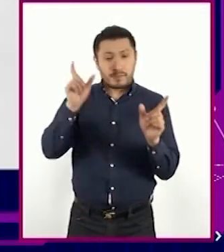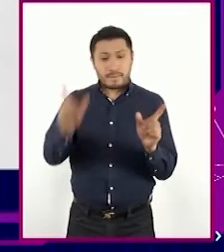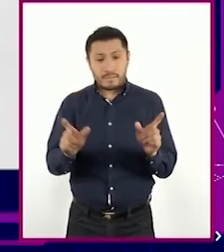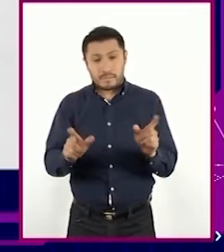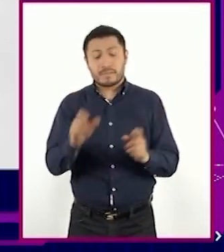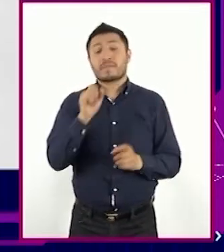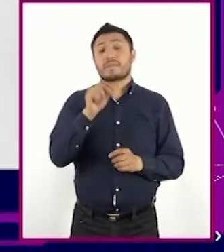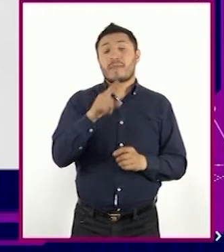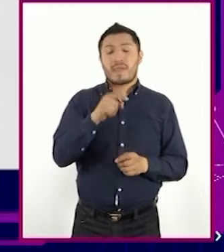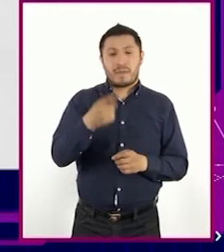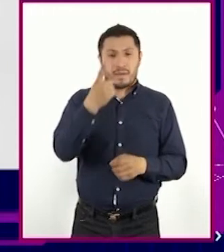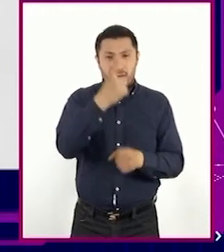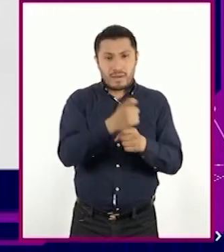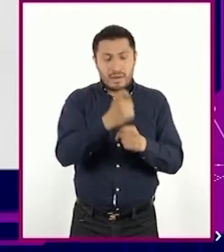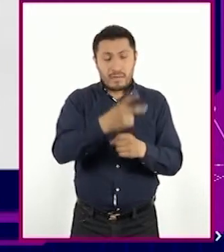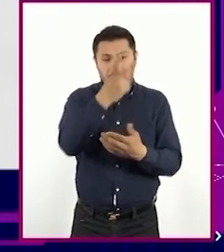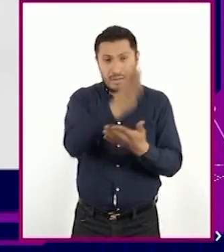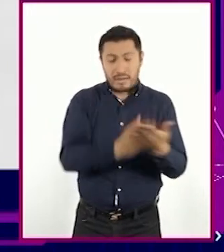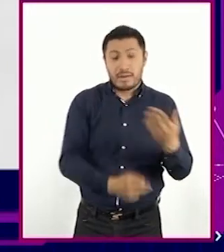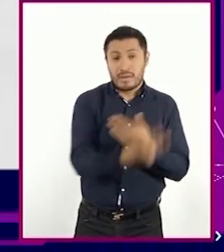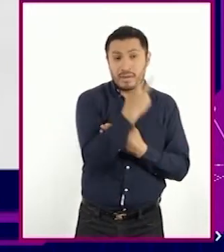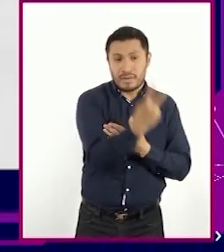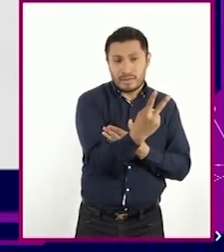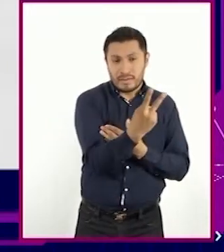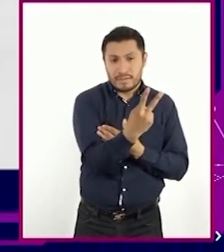primera mitad se divide en dos.